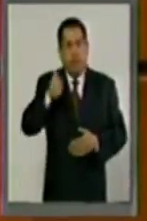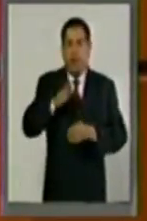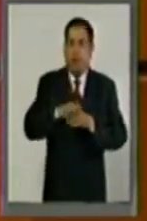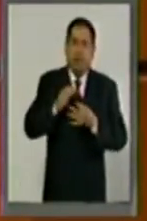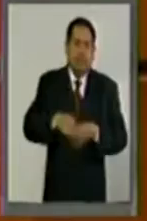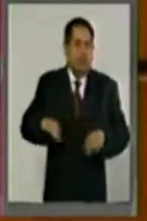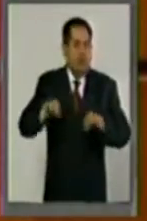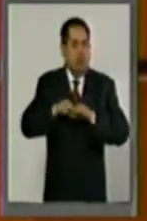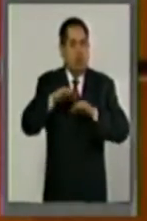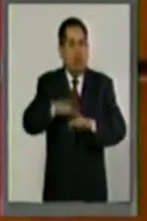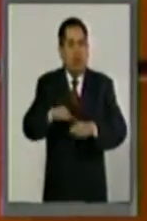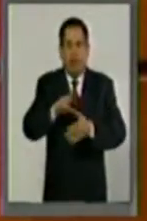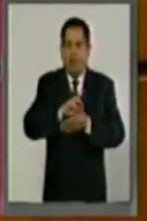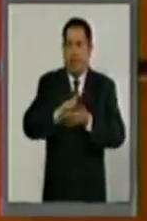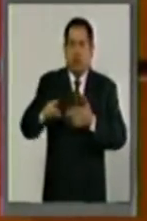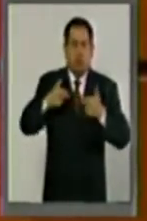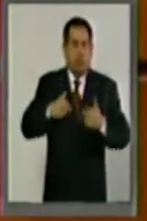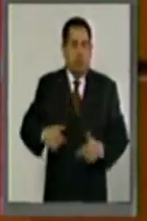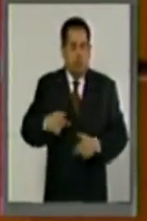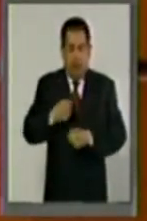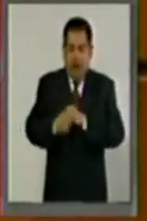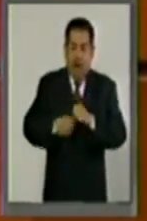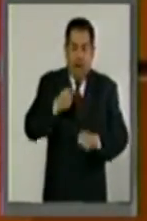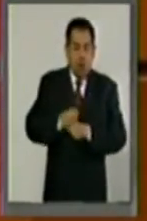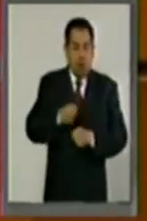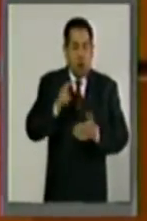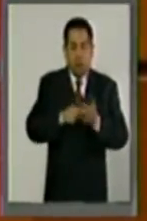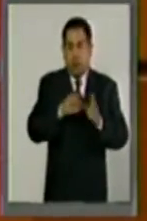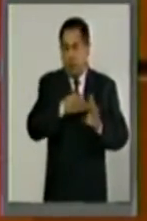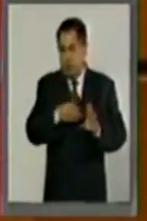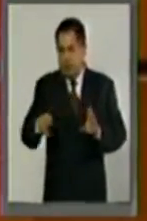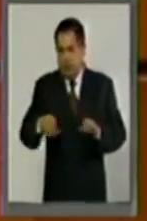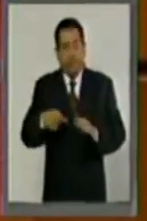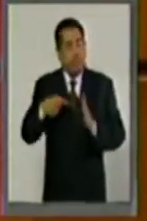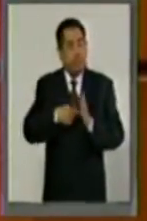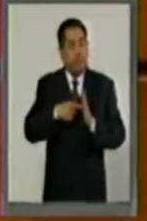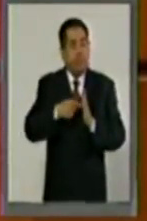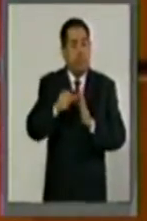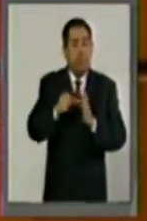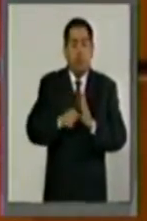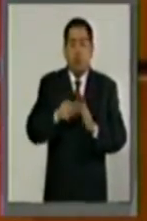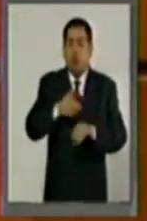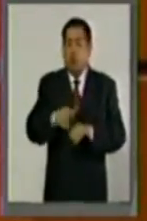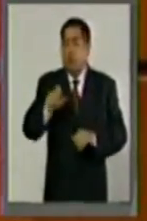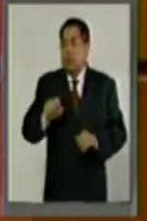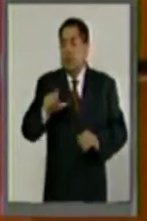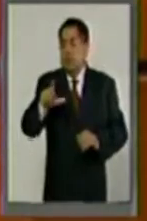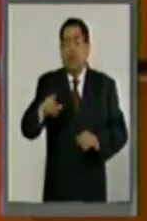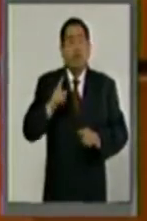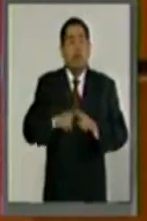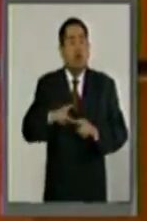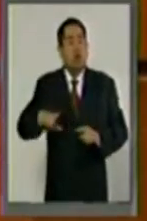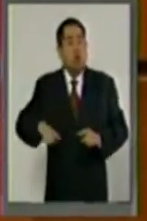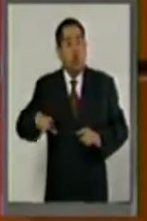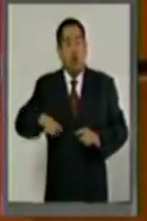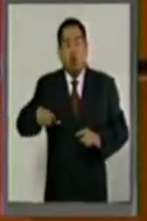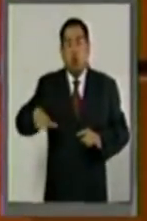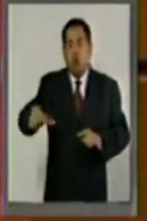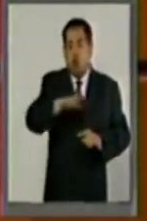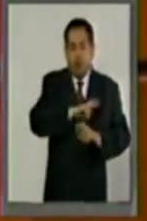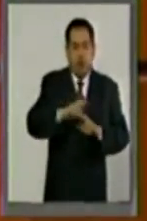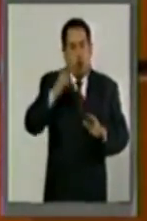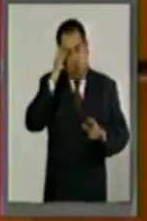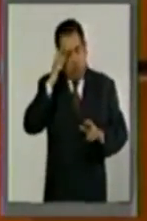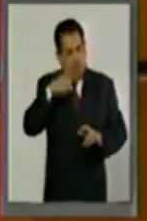sobre los derechos humanos del siglo XXI, lo cual establece en su artículo 27 que los Estados partes reconocen el derecho de